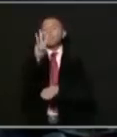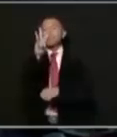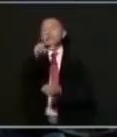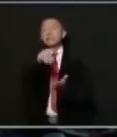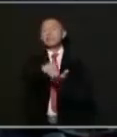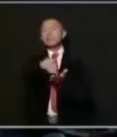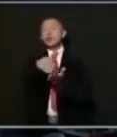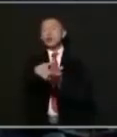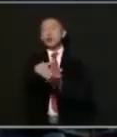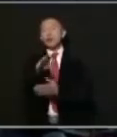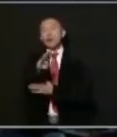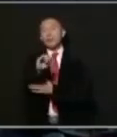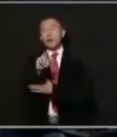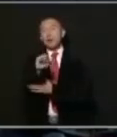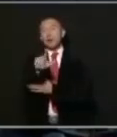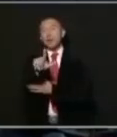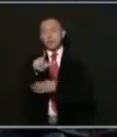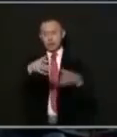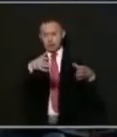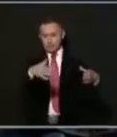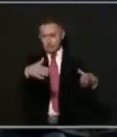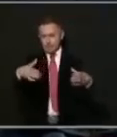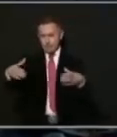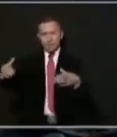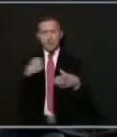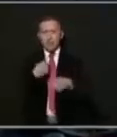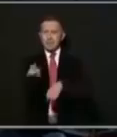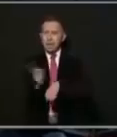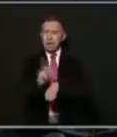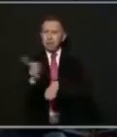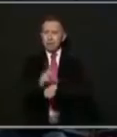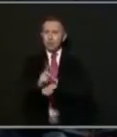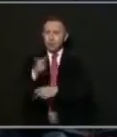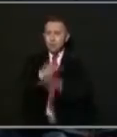petróleo. Se están produciendo solo